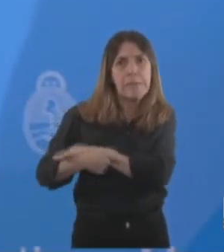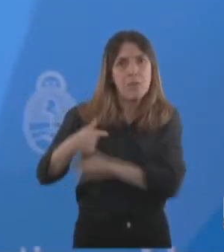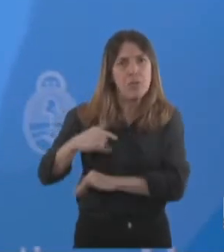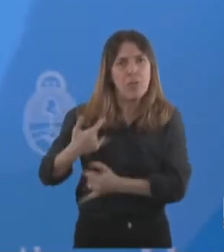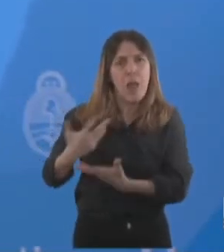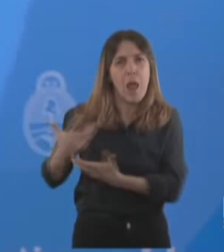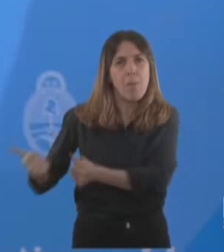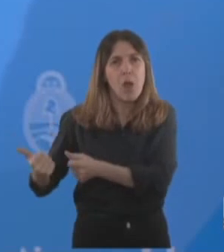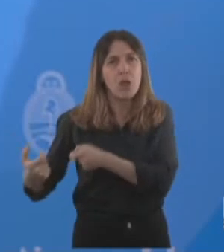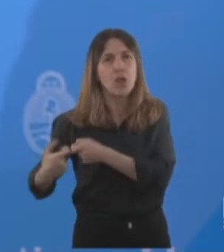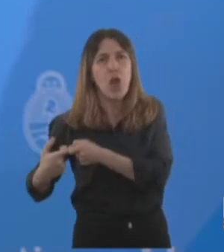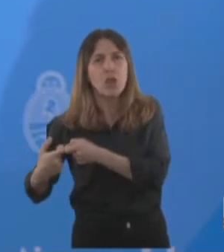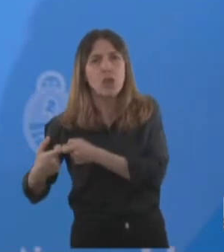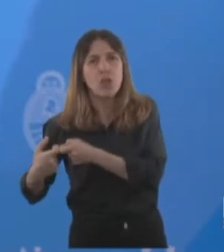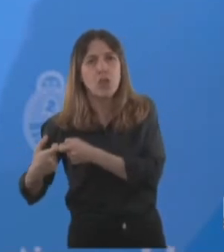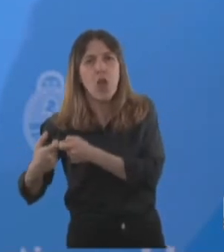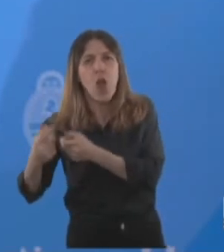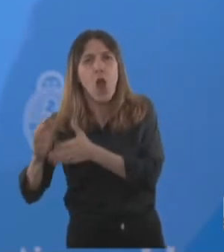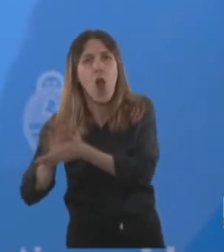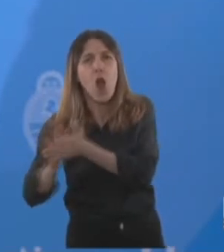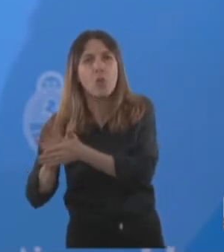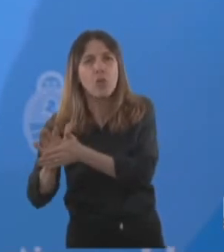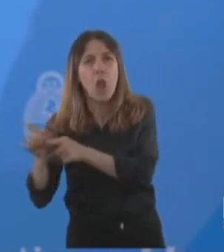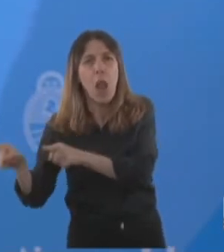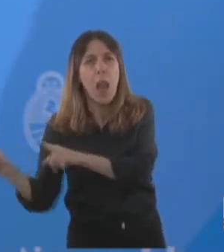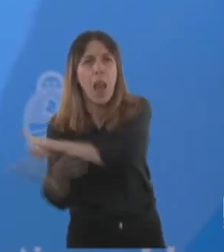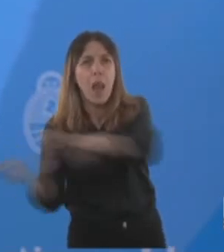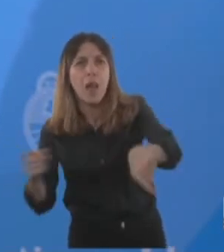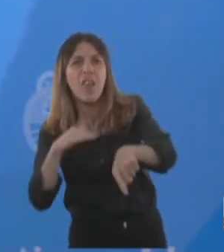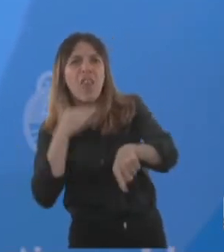desde el Estado para que puedan seguir desarrollando sus delitos.